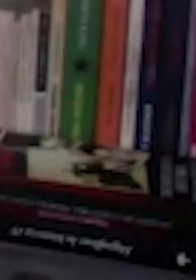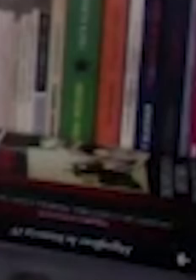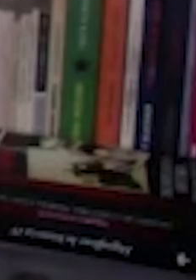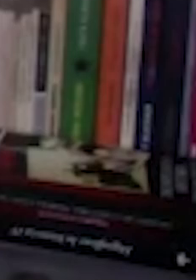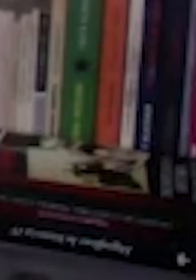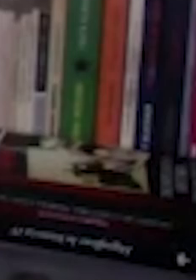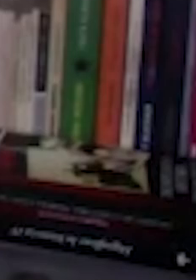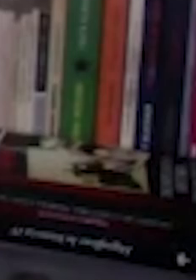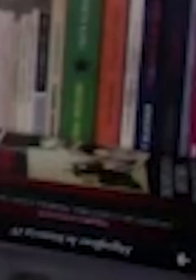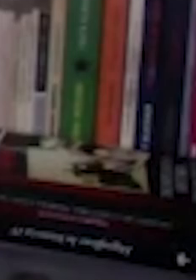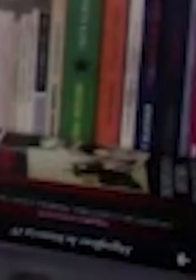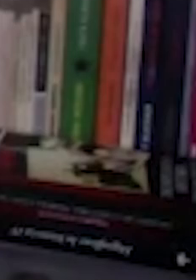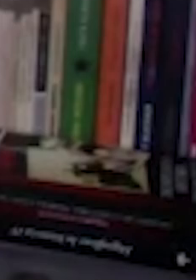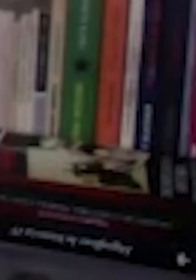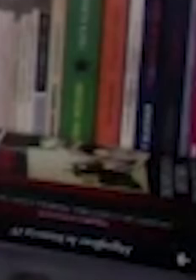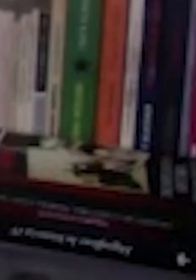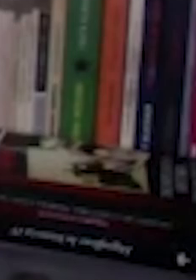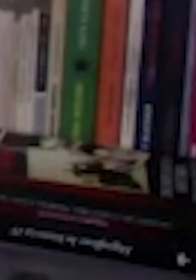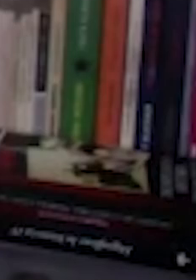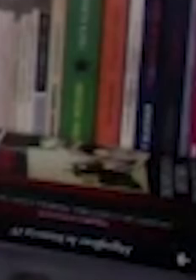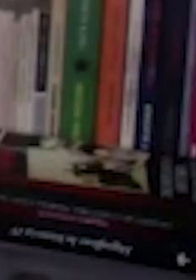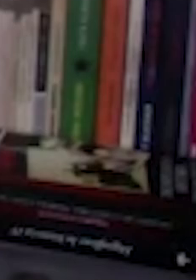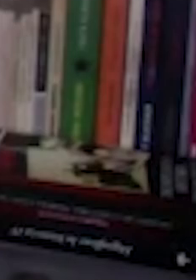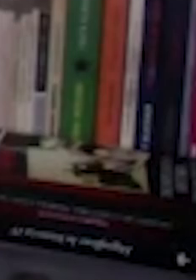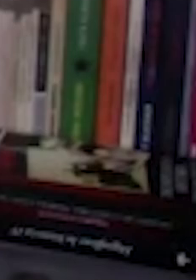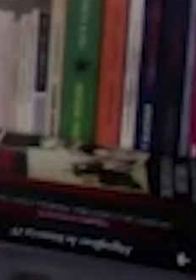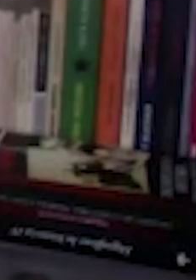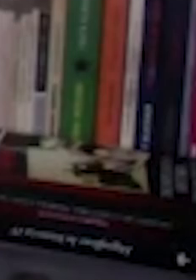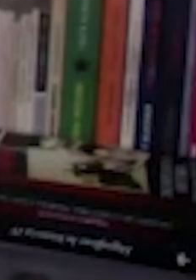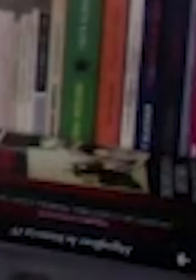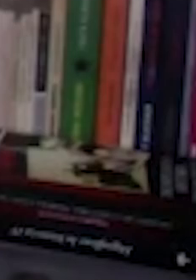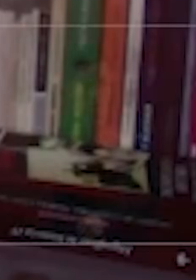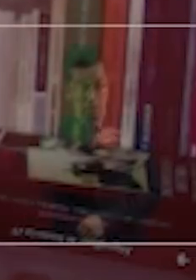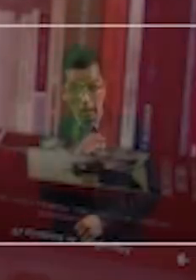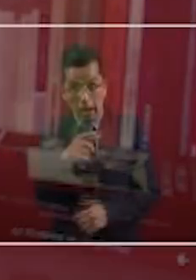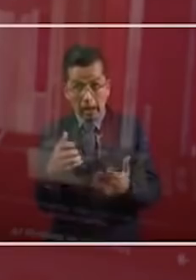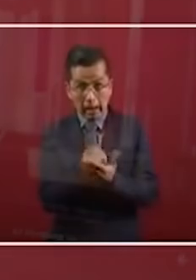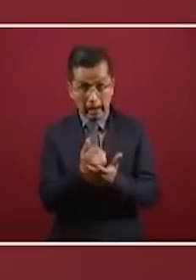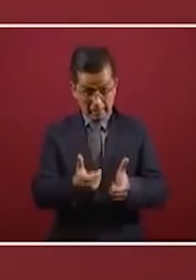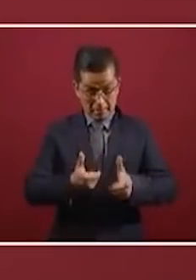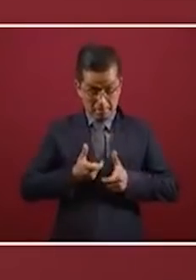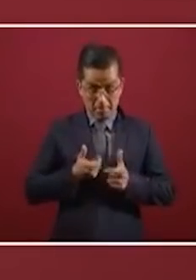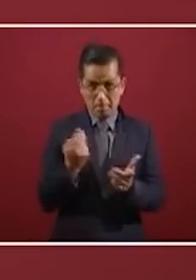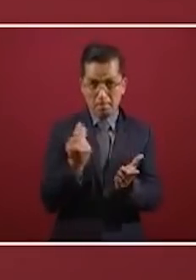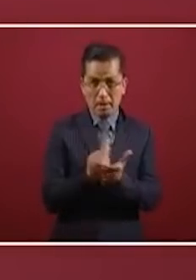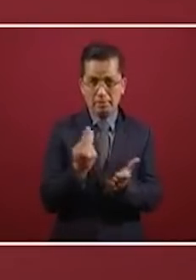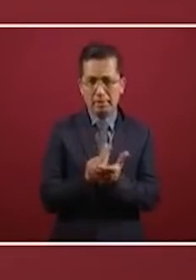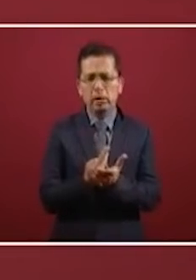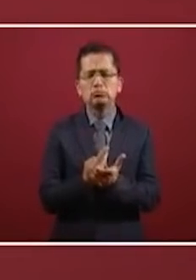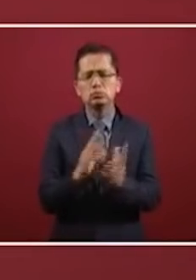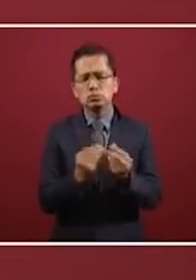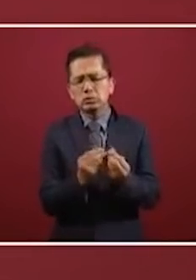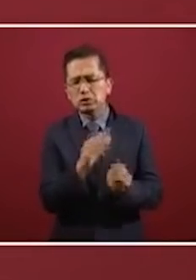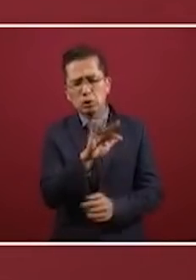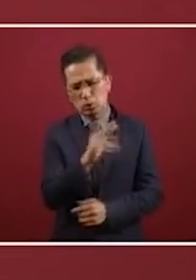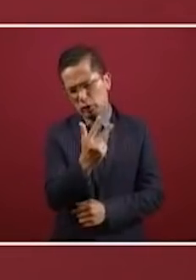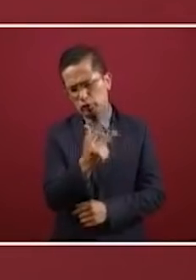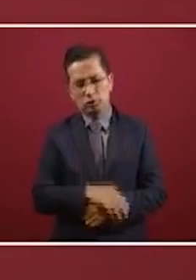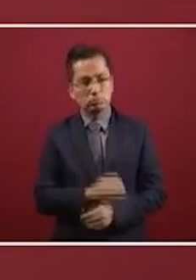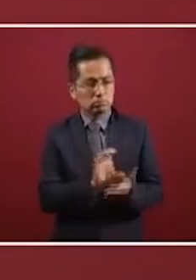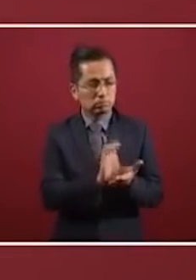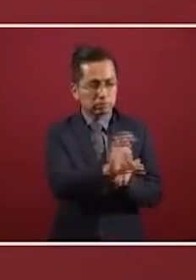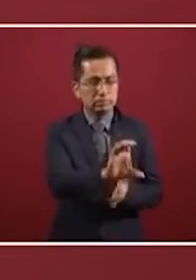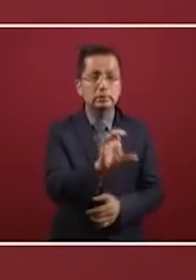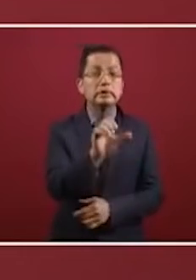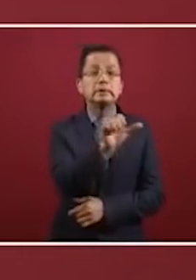y que la tríada no ha honrado o ha presionado con sus conductas a ver